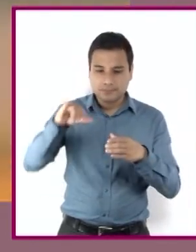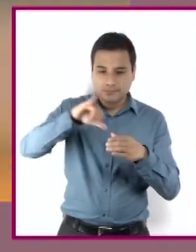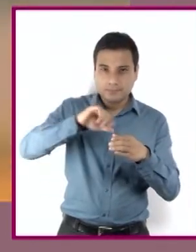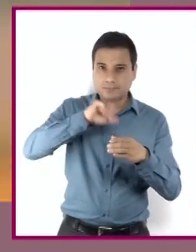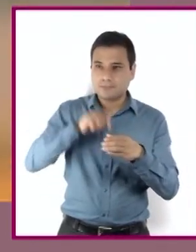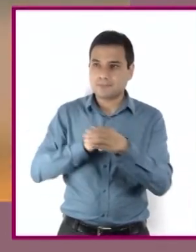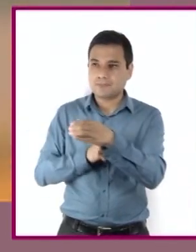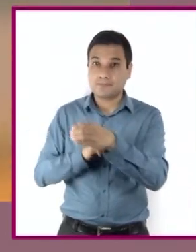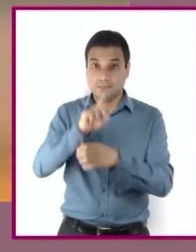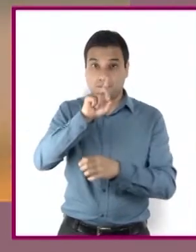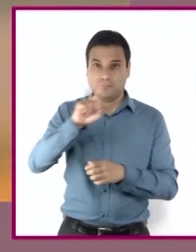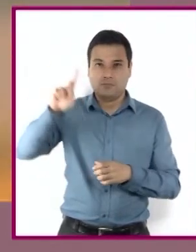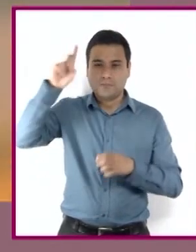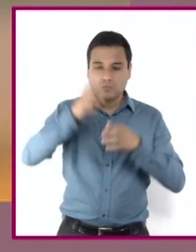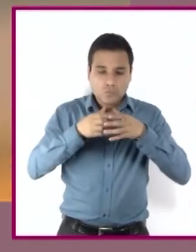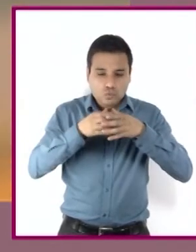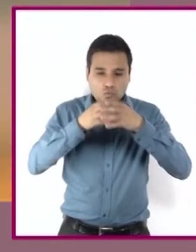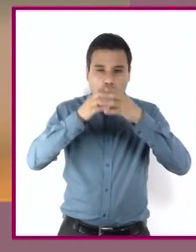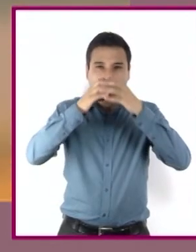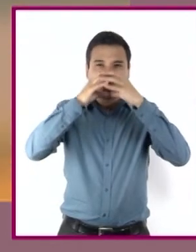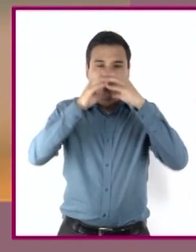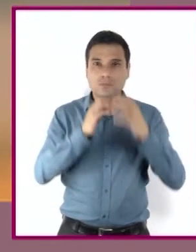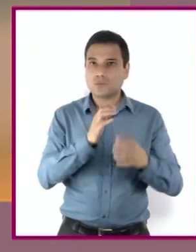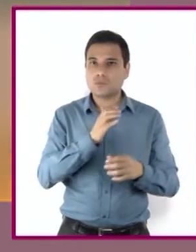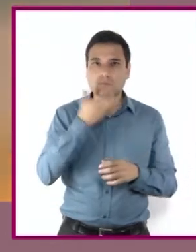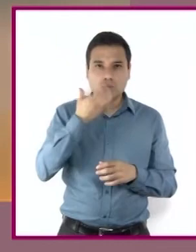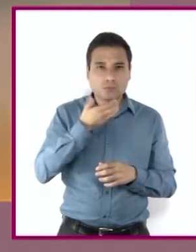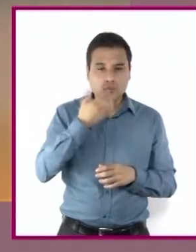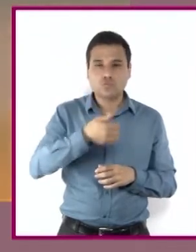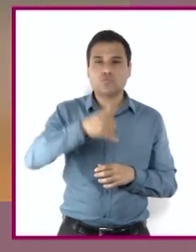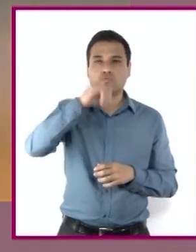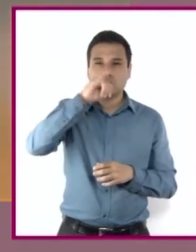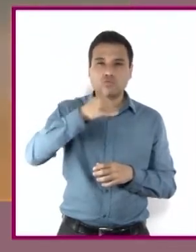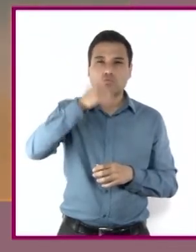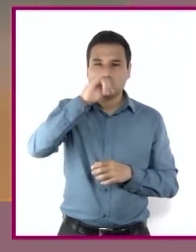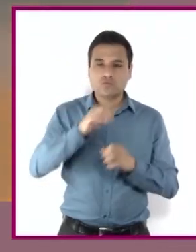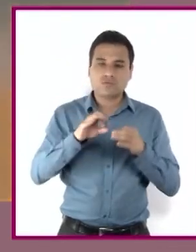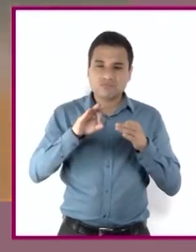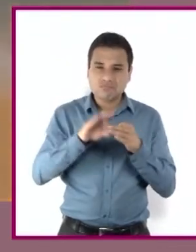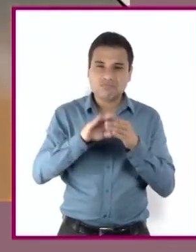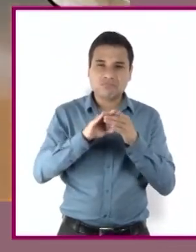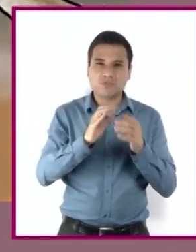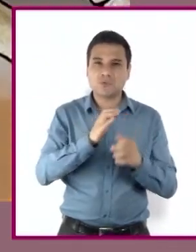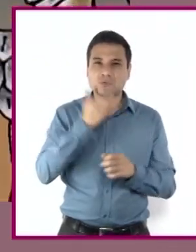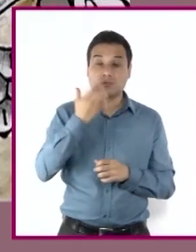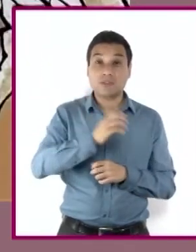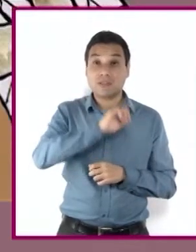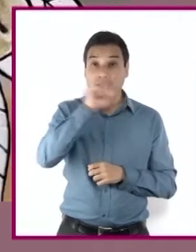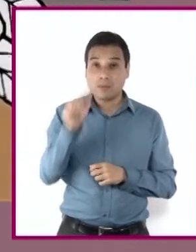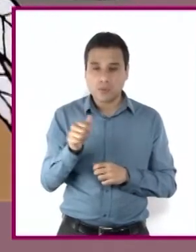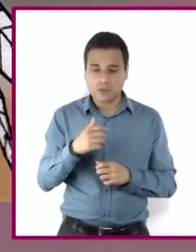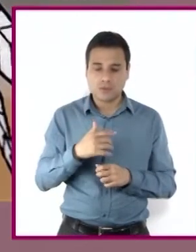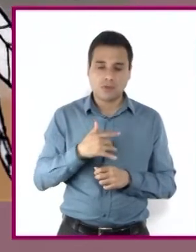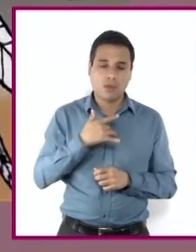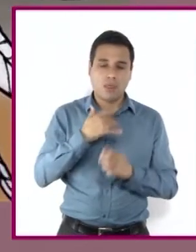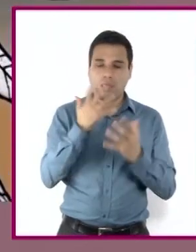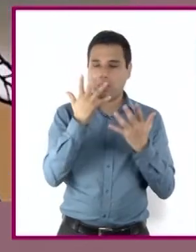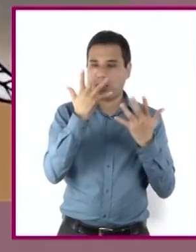agradó el sabor y lo bebió sin descanso. Después de un rato, Quetzalcóatl estaba